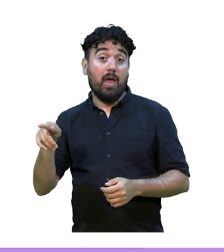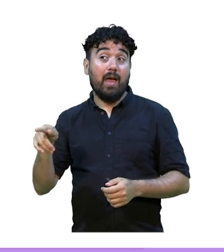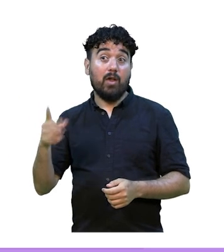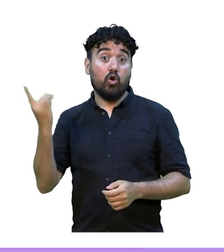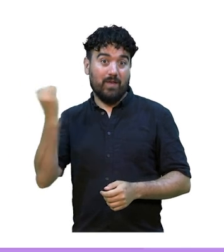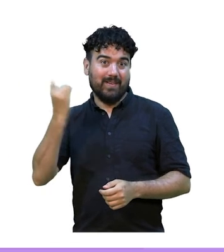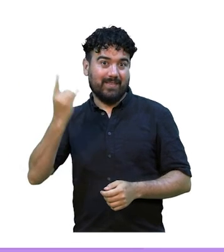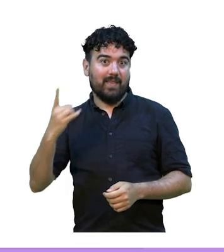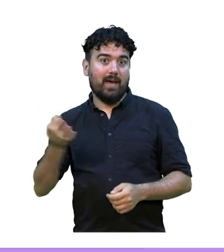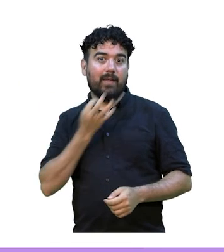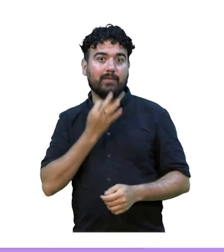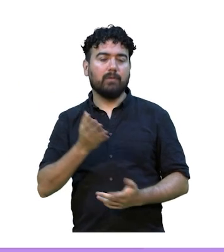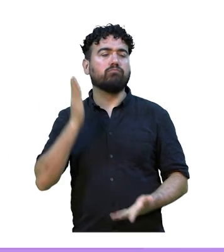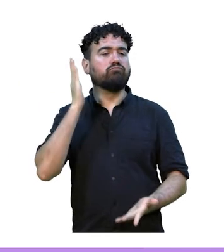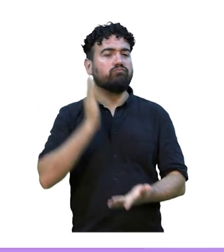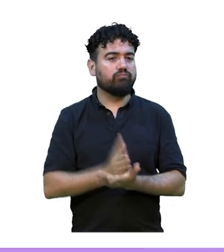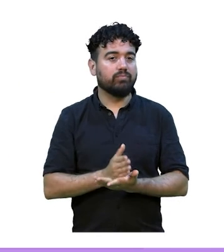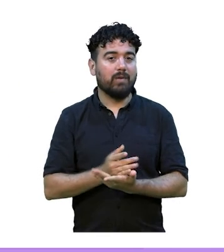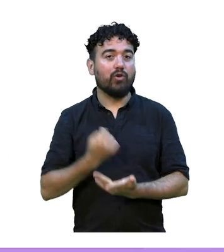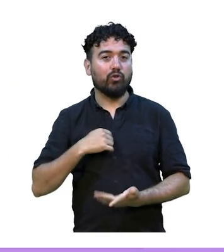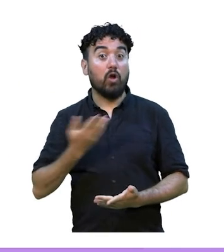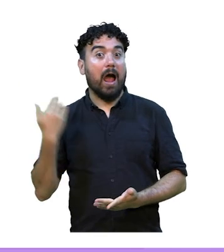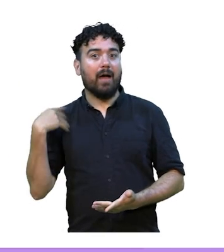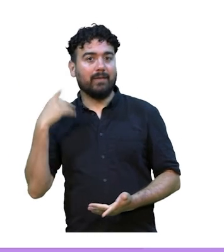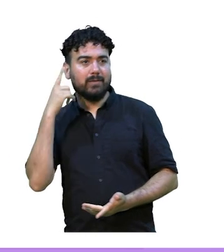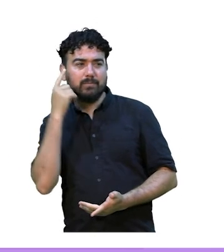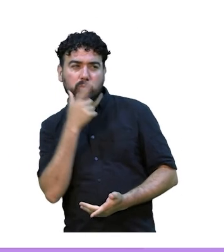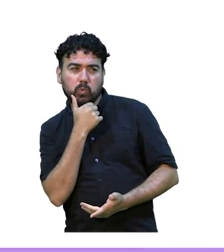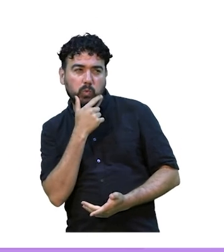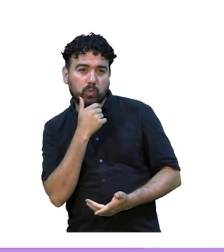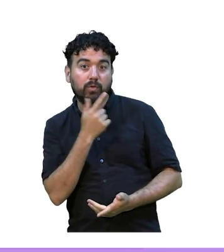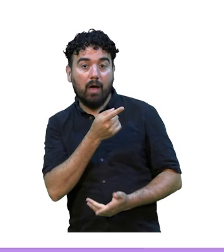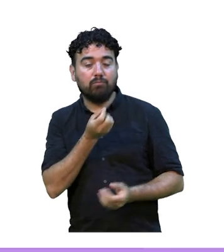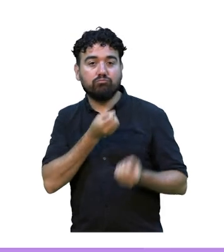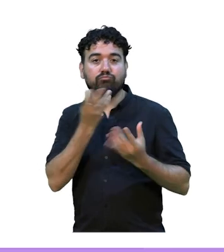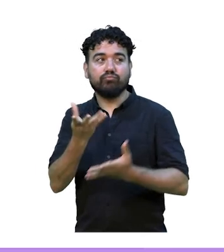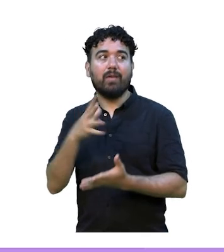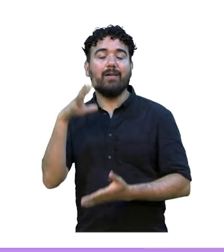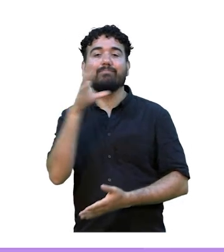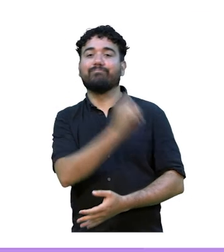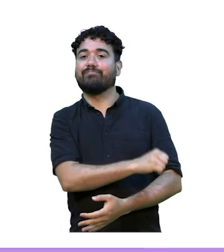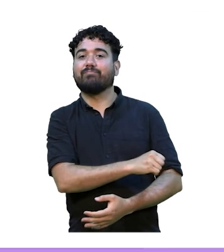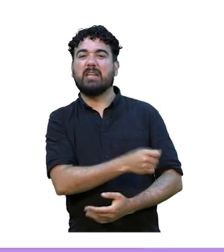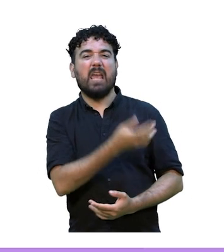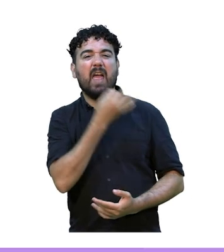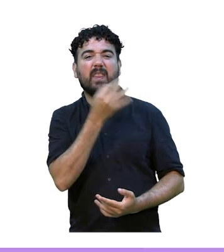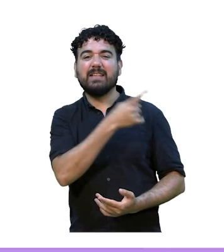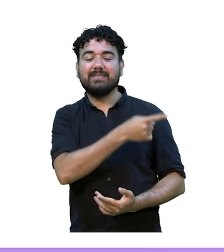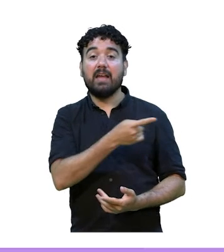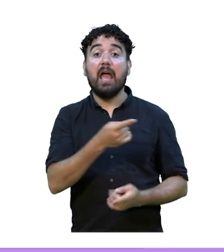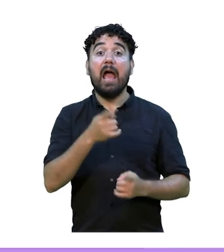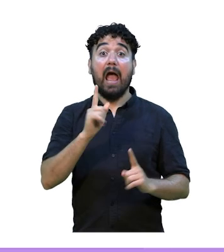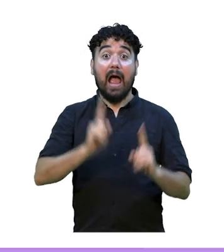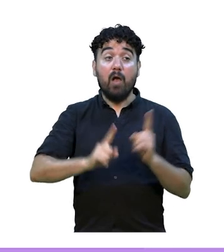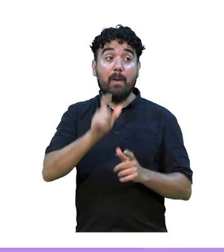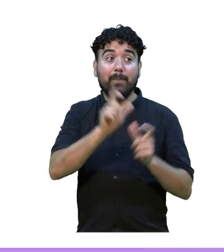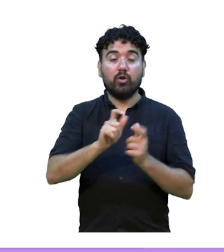que afirmaba algo que sospechábamos, que hay personas que están, por ejemplo, en procesos de